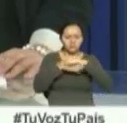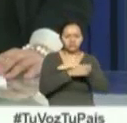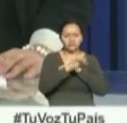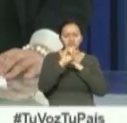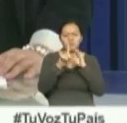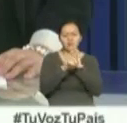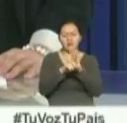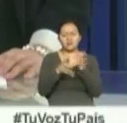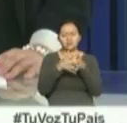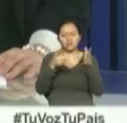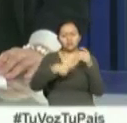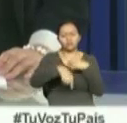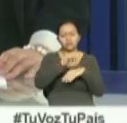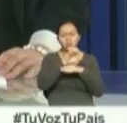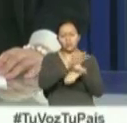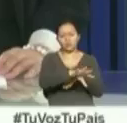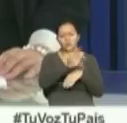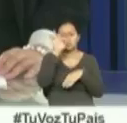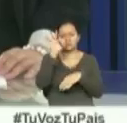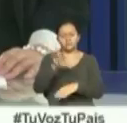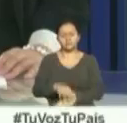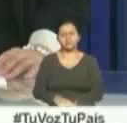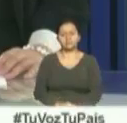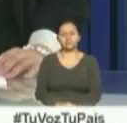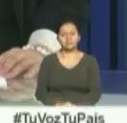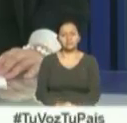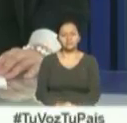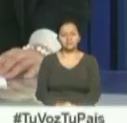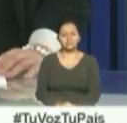los recursos genéticos endémicos ecuatorianos.